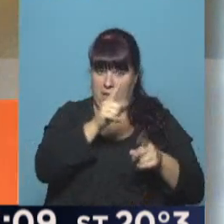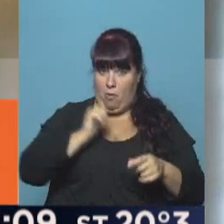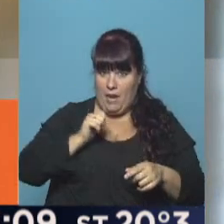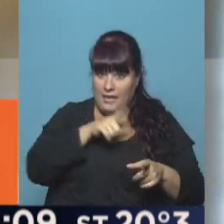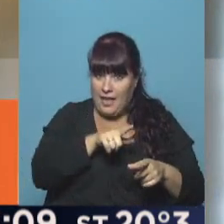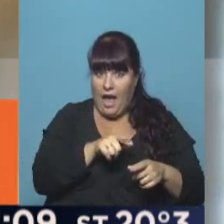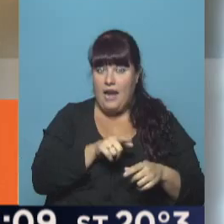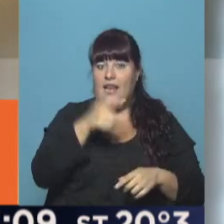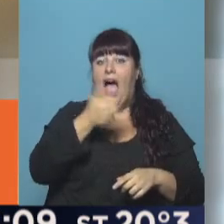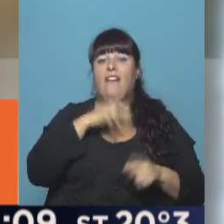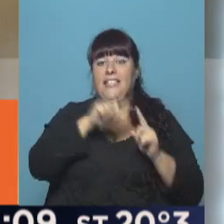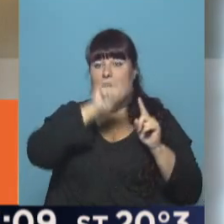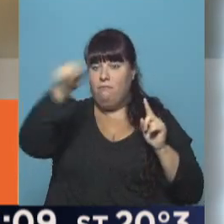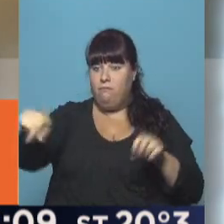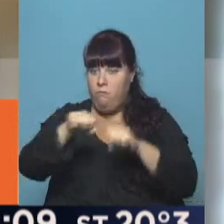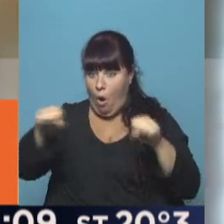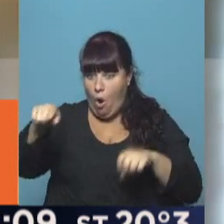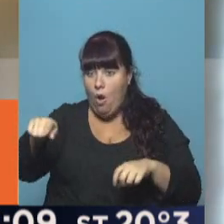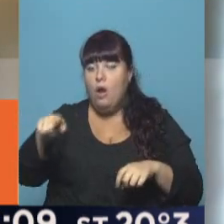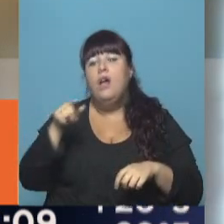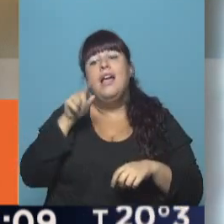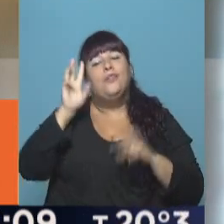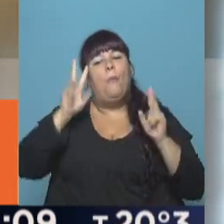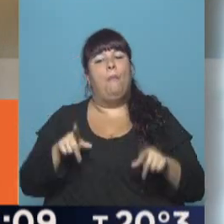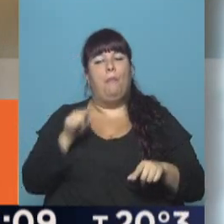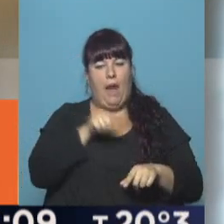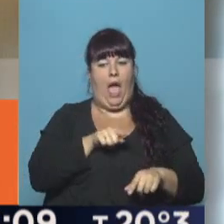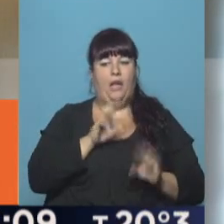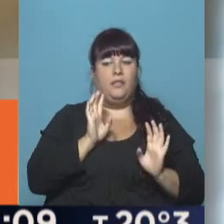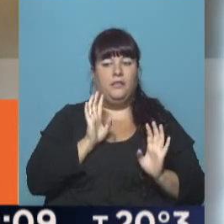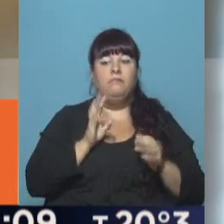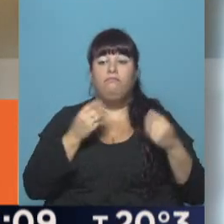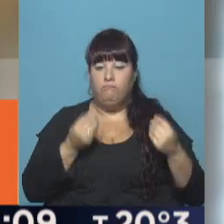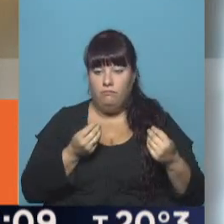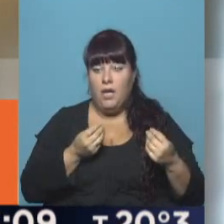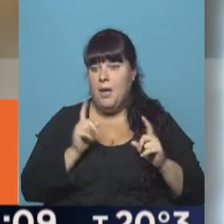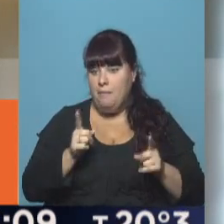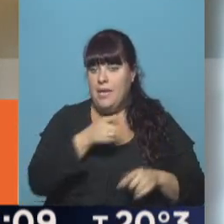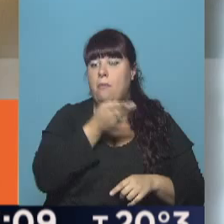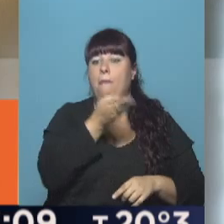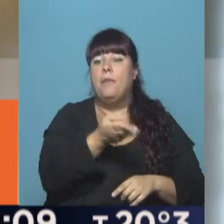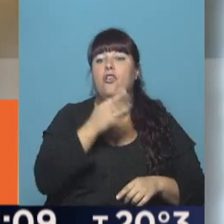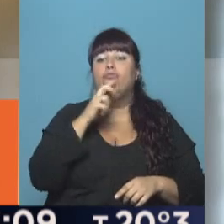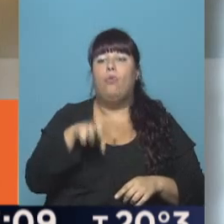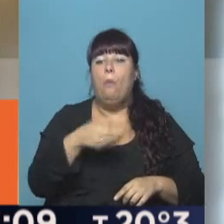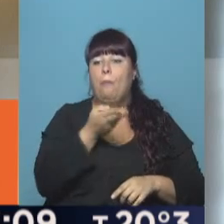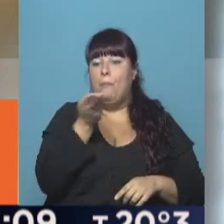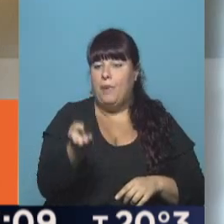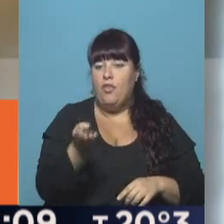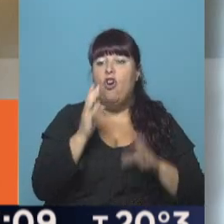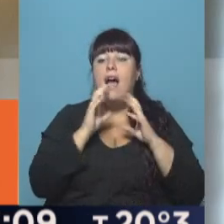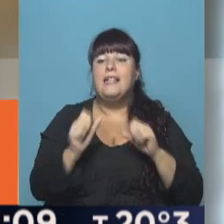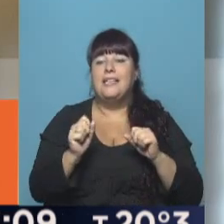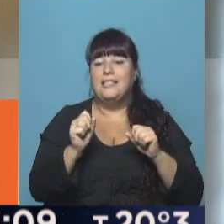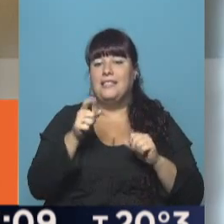en Afganistán es parte de un plan que fue lo que le pidió Donald Trump